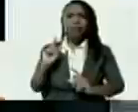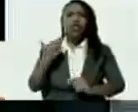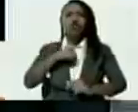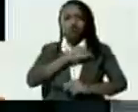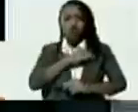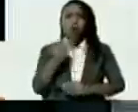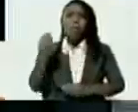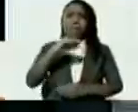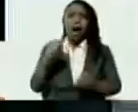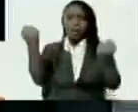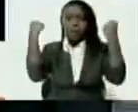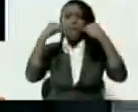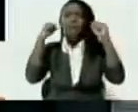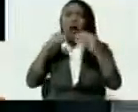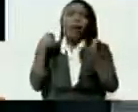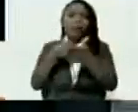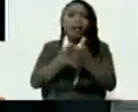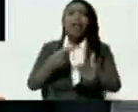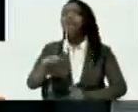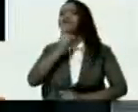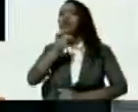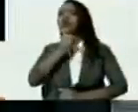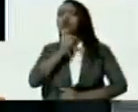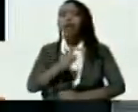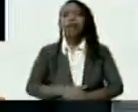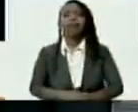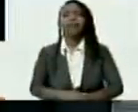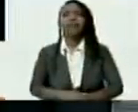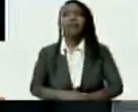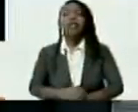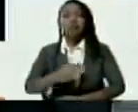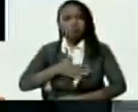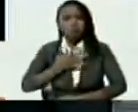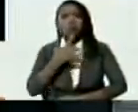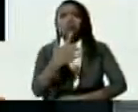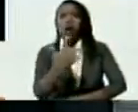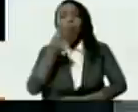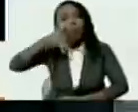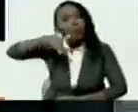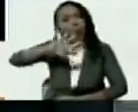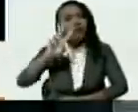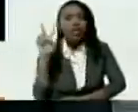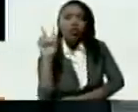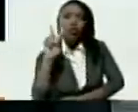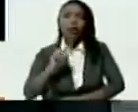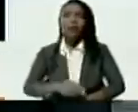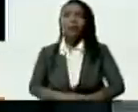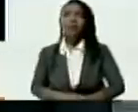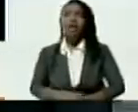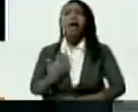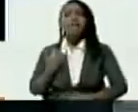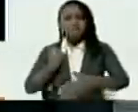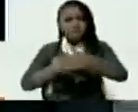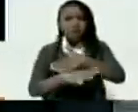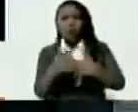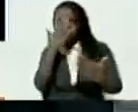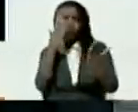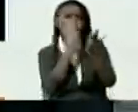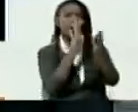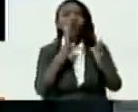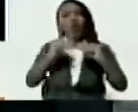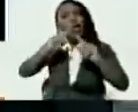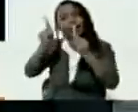entrenados en la batalla contra las dificultades, y les puedo decir al pueblo de Venezuela, vamos a enfrentar todas